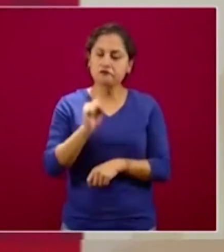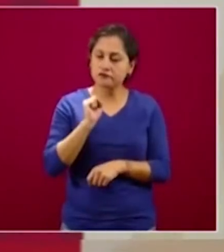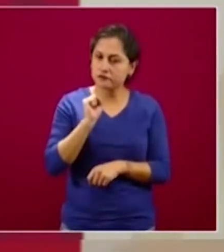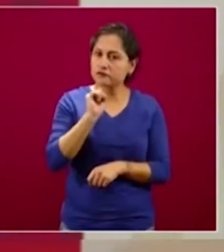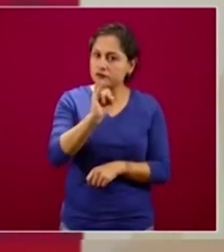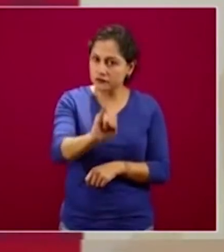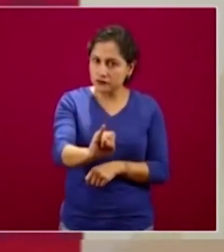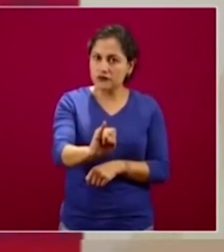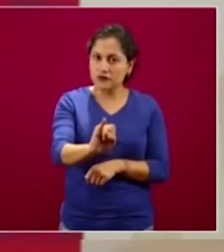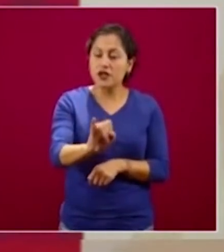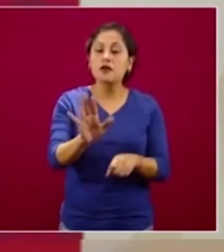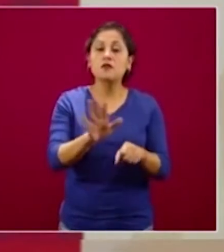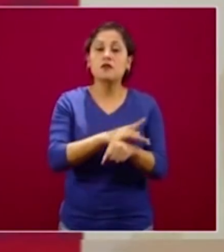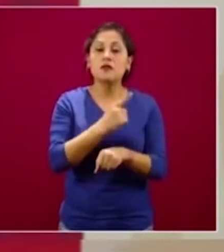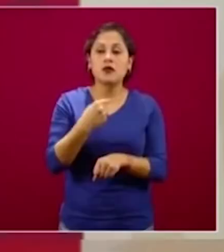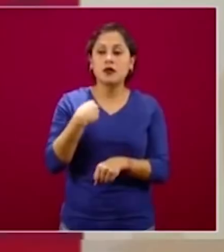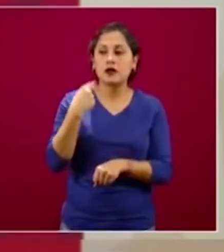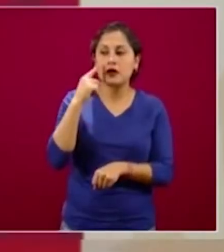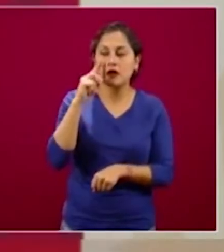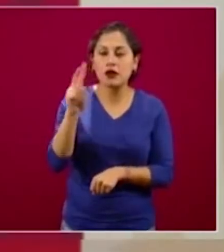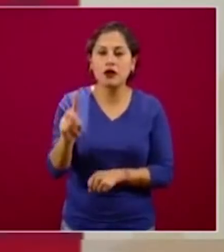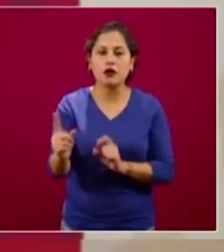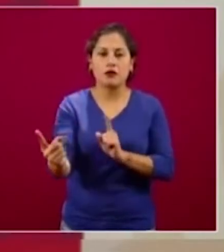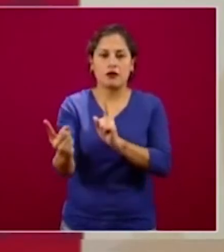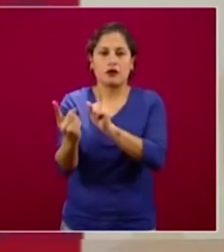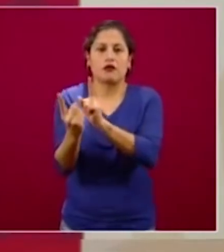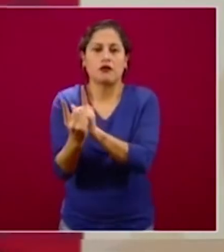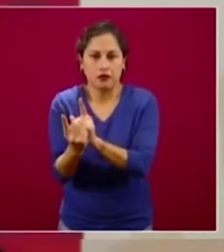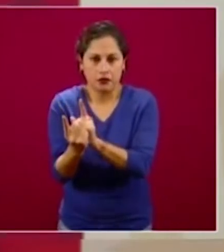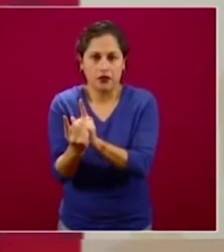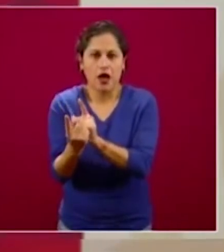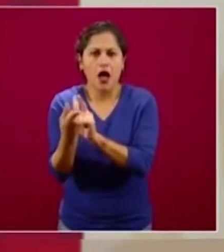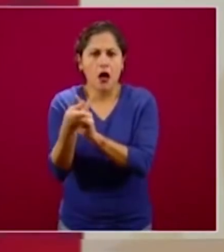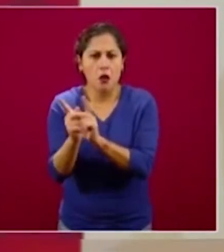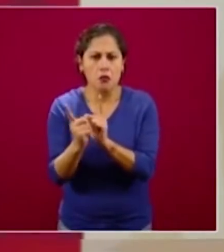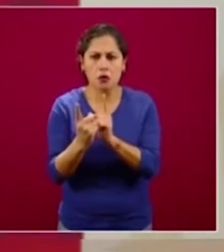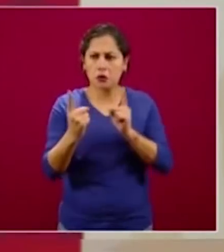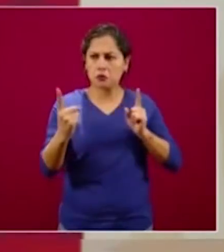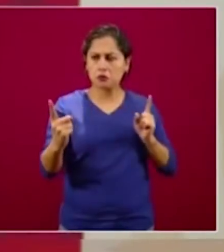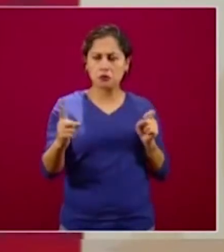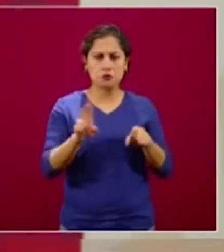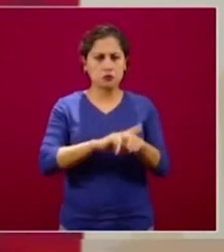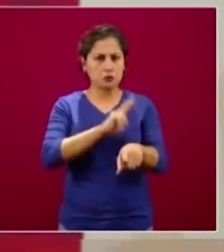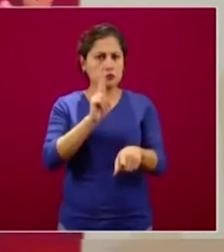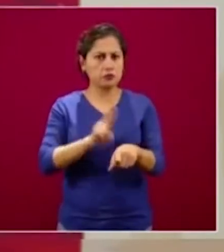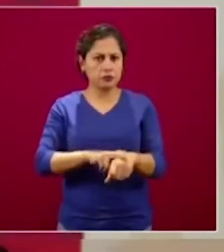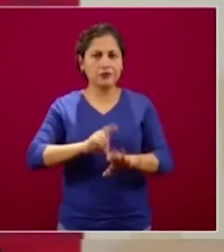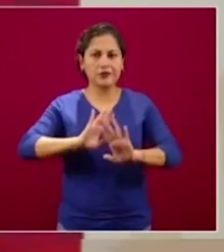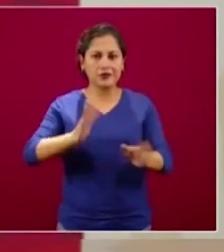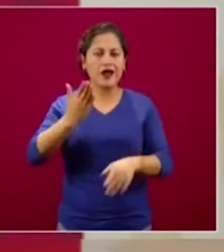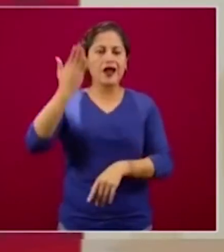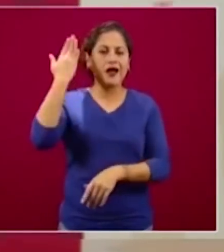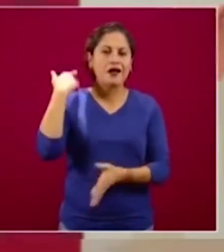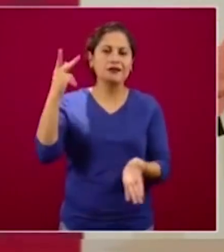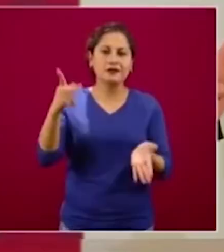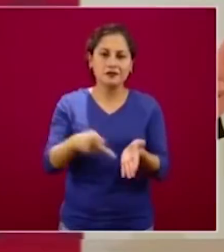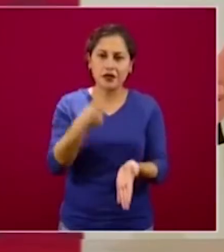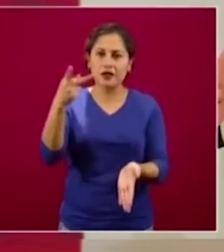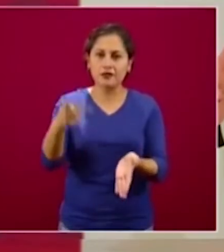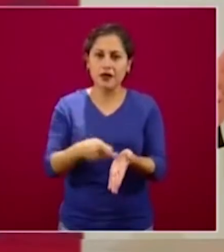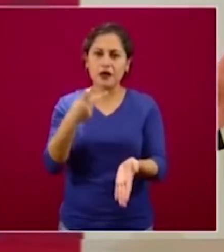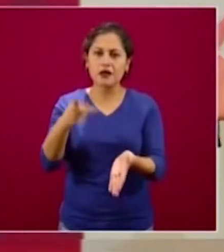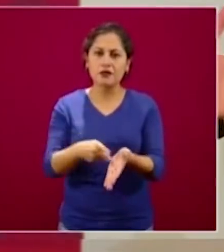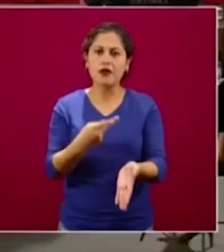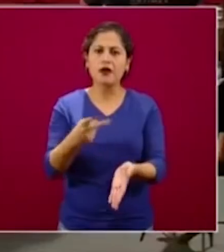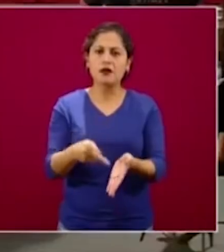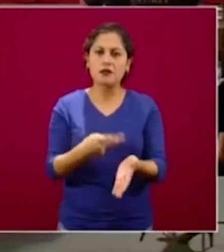que tengamos una proximidad importante, pero si mantenemos la sana distancia, que hemos dicho varias veces, bastarían